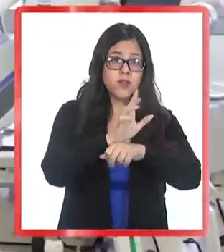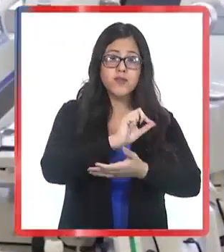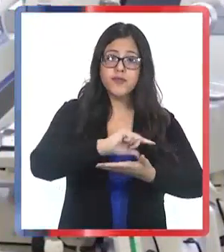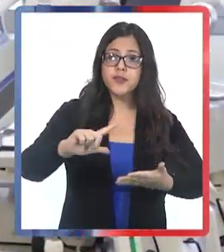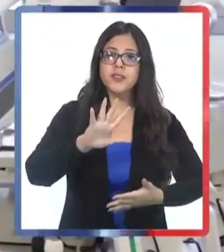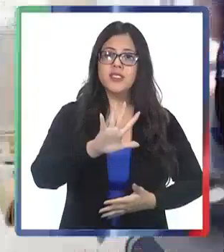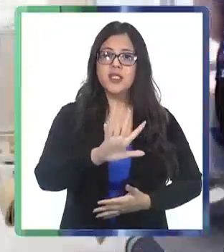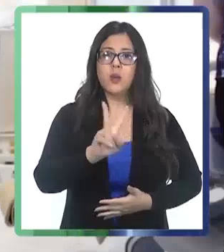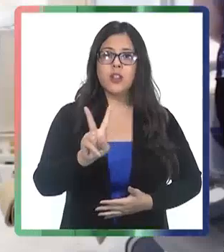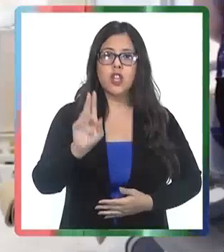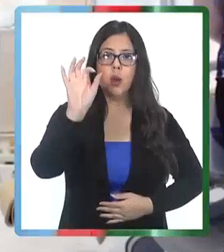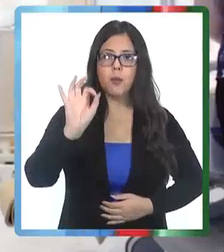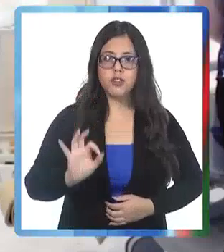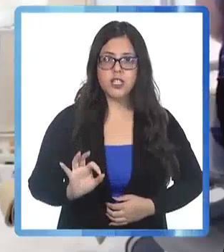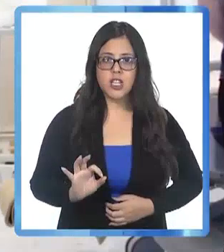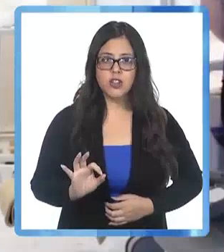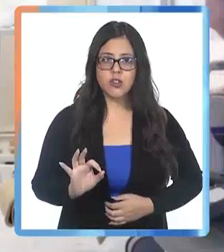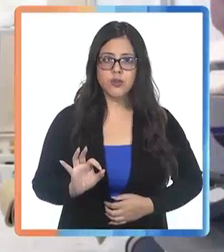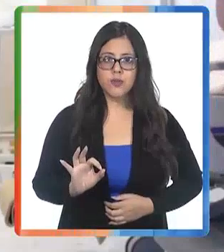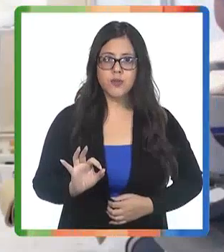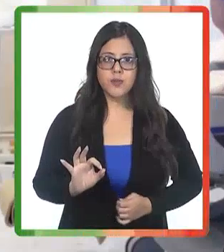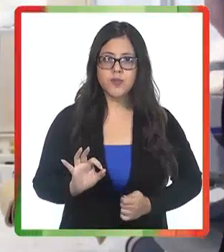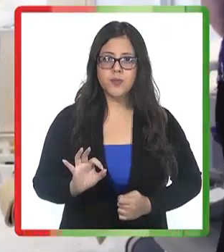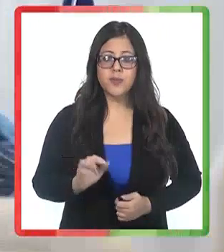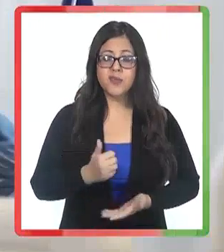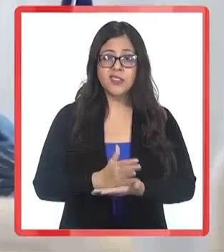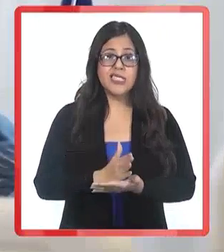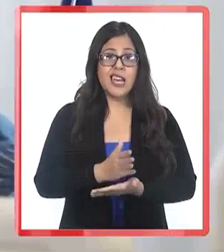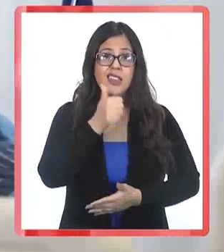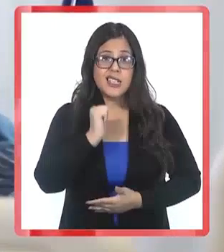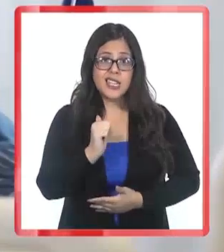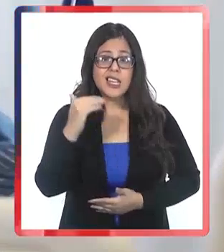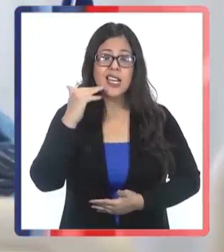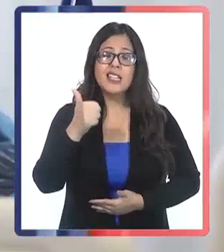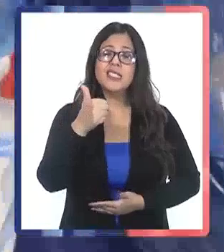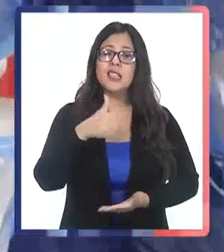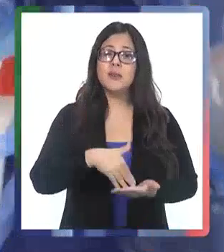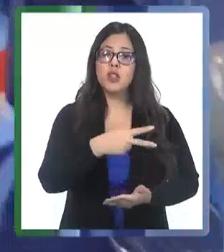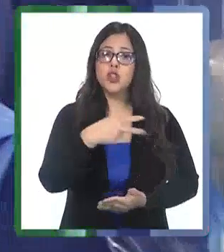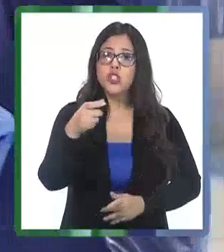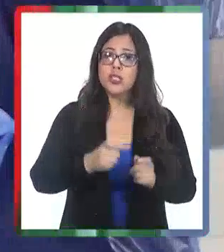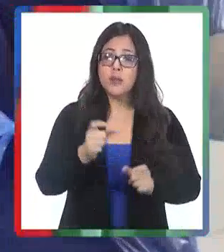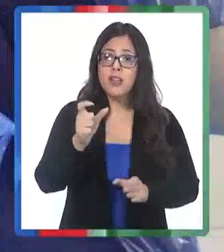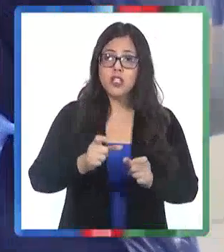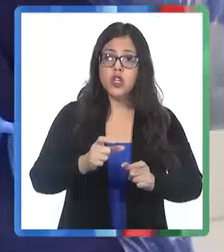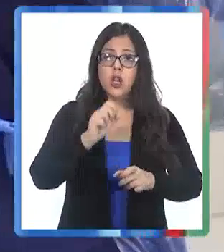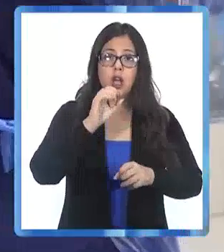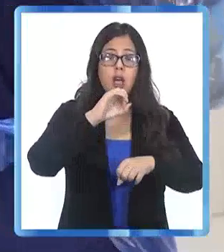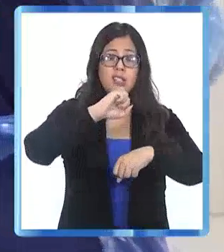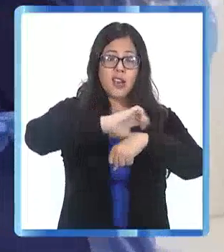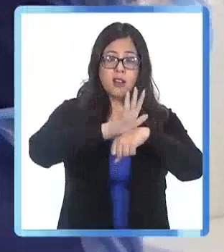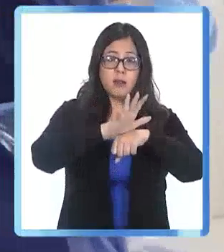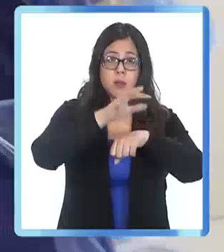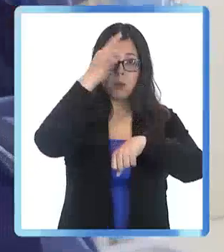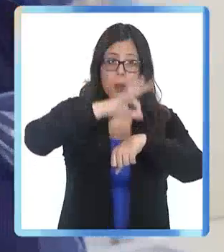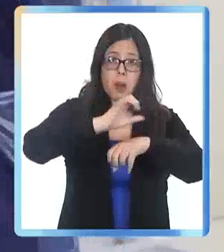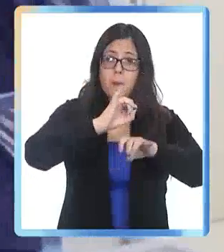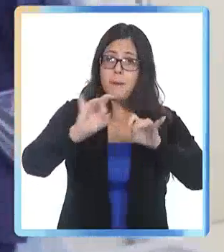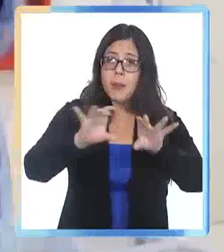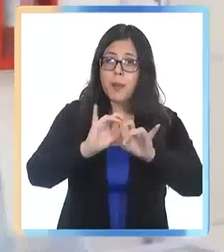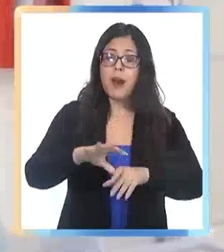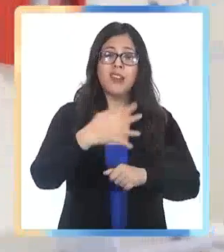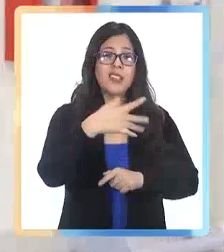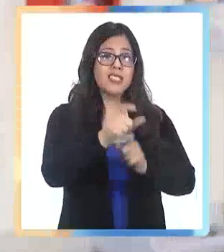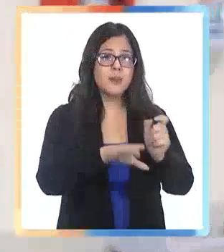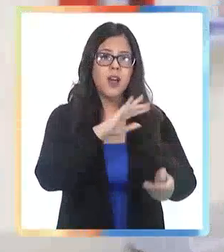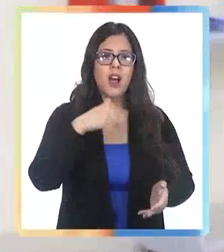COVID aumentó en 52%. En el último día casi 6.200 personas se contagiaron y